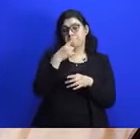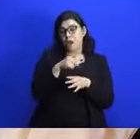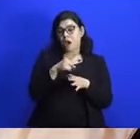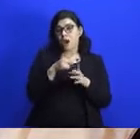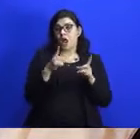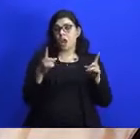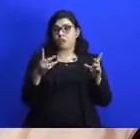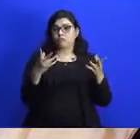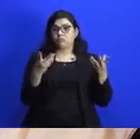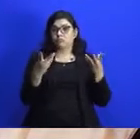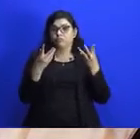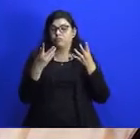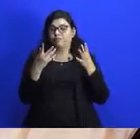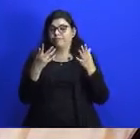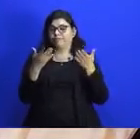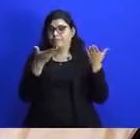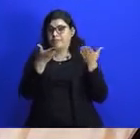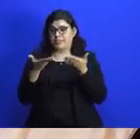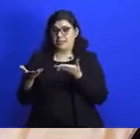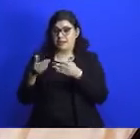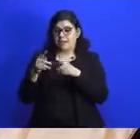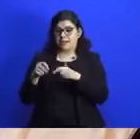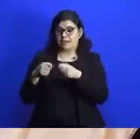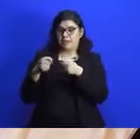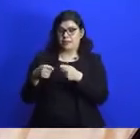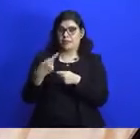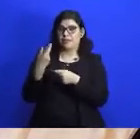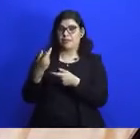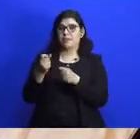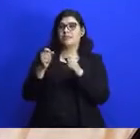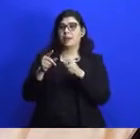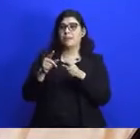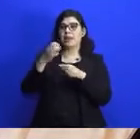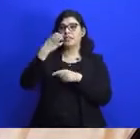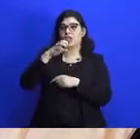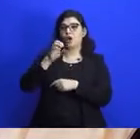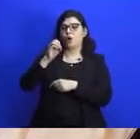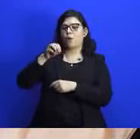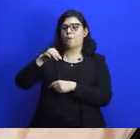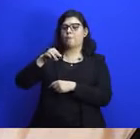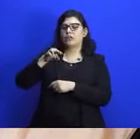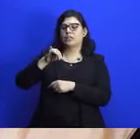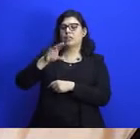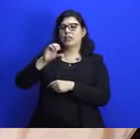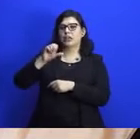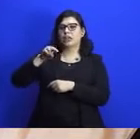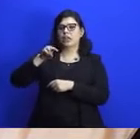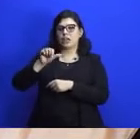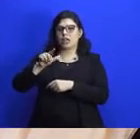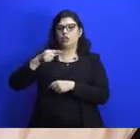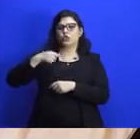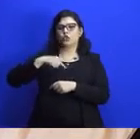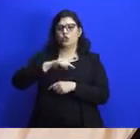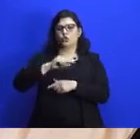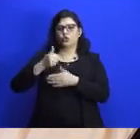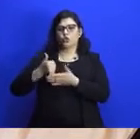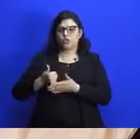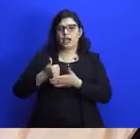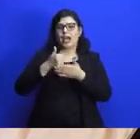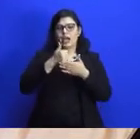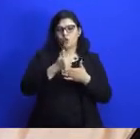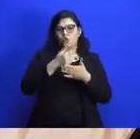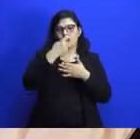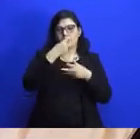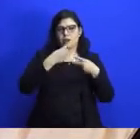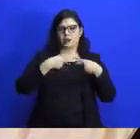acceso omnicanal que lo escucharán de Ignacio, estamos ayudándole a los clientes a resolver este punto de dolor de